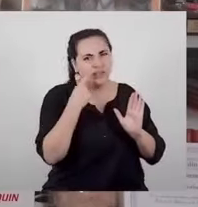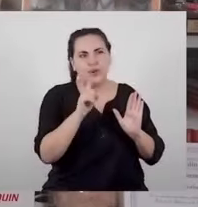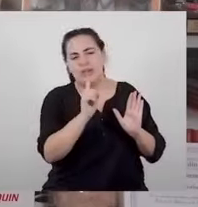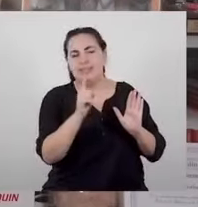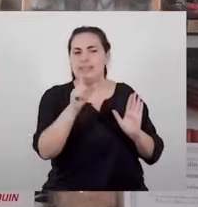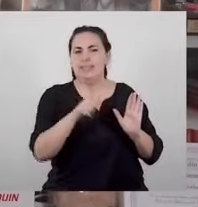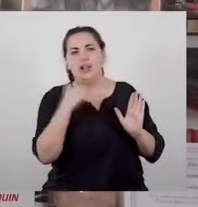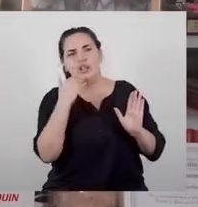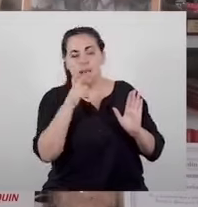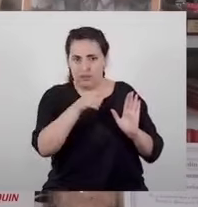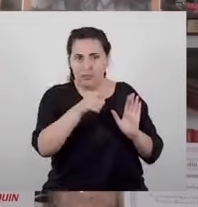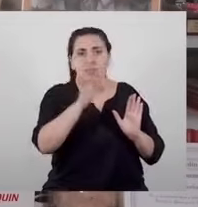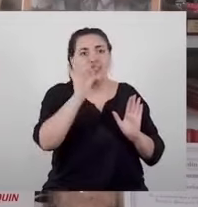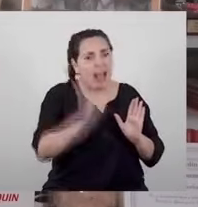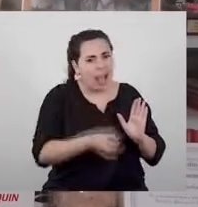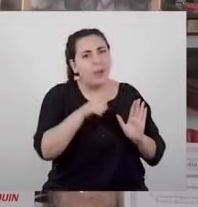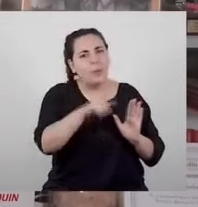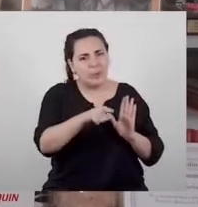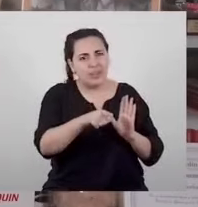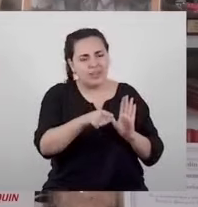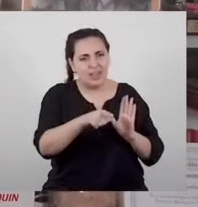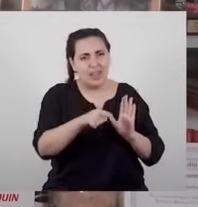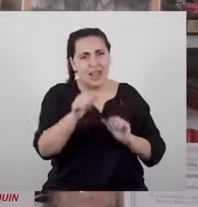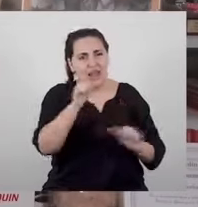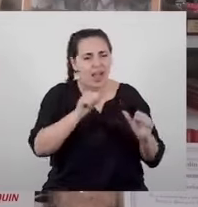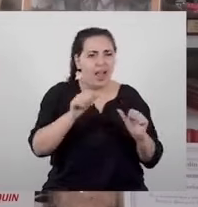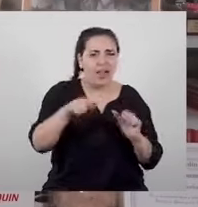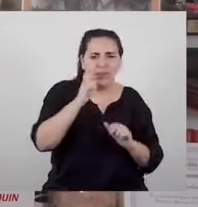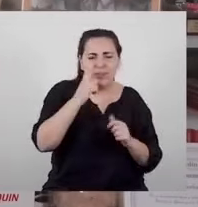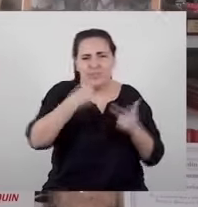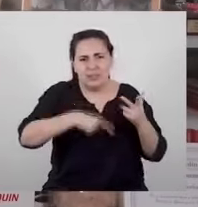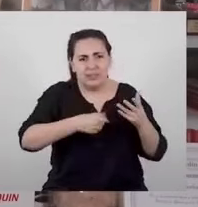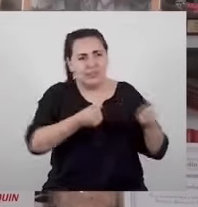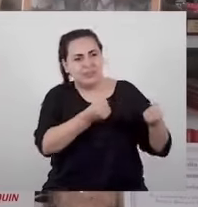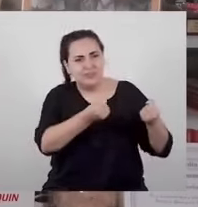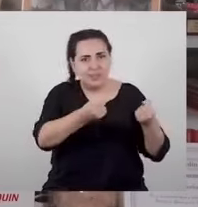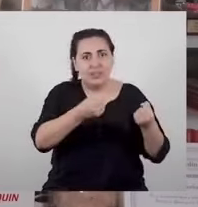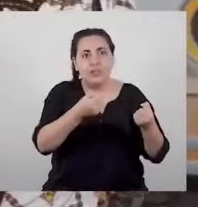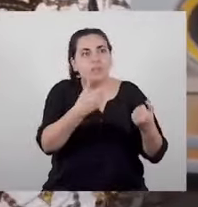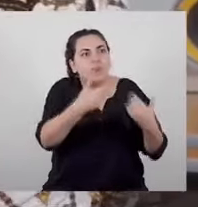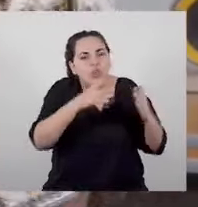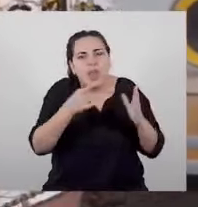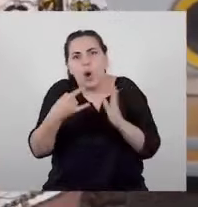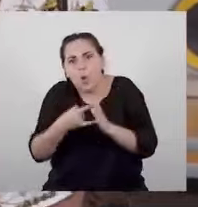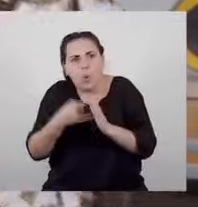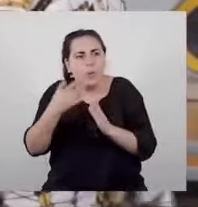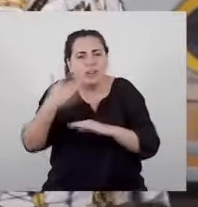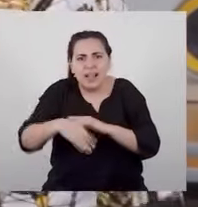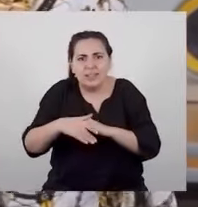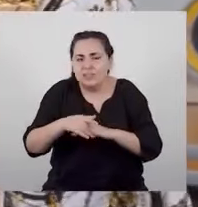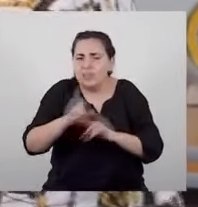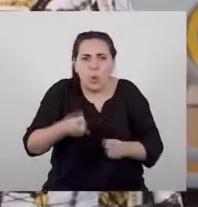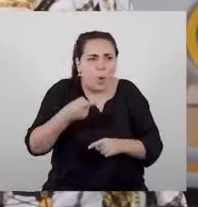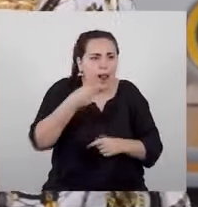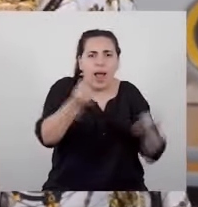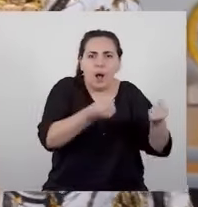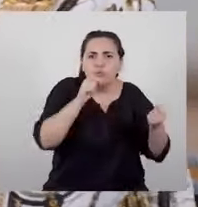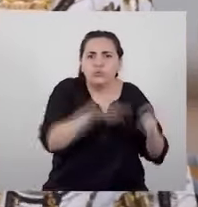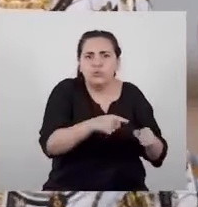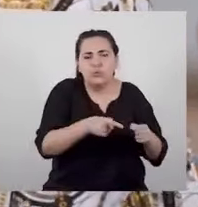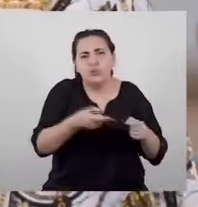y se subió a su coche pudiendo haberse tomado un Uber o un taxi u otra cosa eligió subirse a su auto drogado